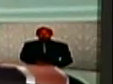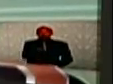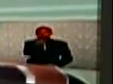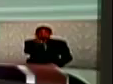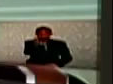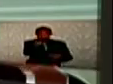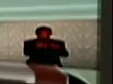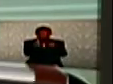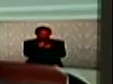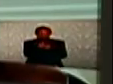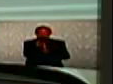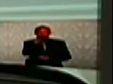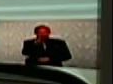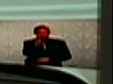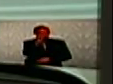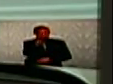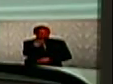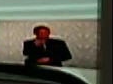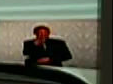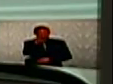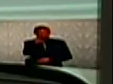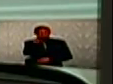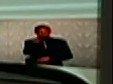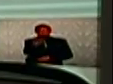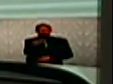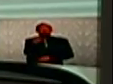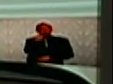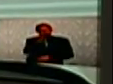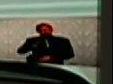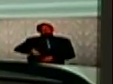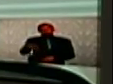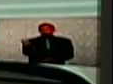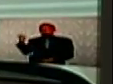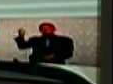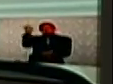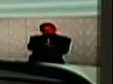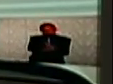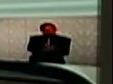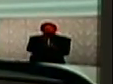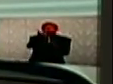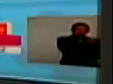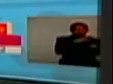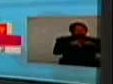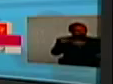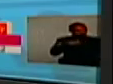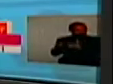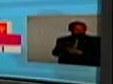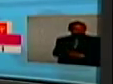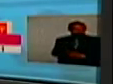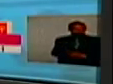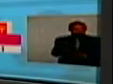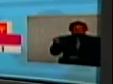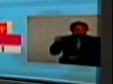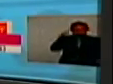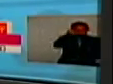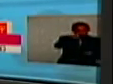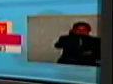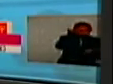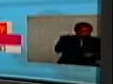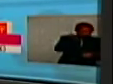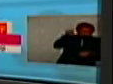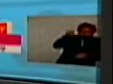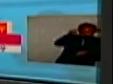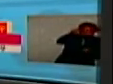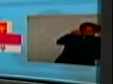Alejandro Moreno, en todos los momentos que entendió, se fue hasta el final sin necesidad de que te toquen la chicharra. Y otros que les vale grillo esto,